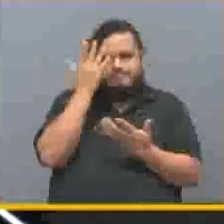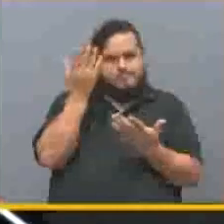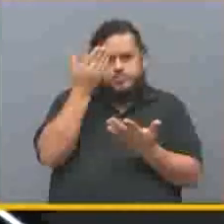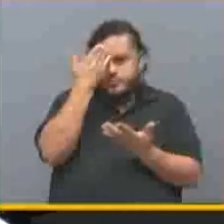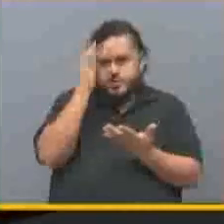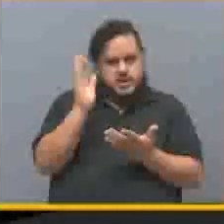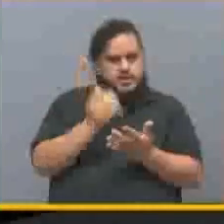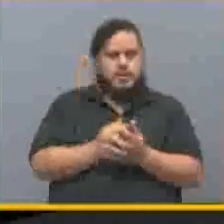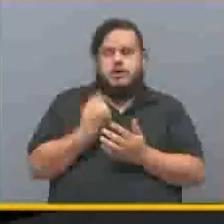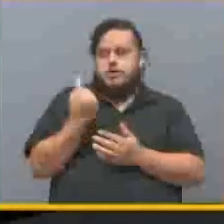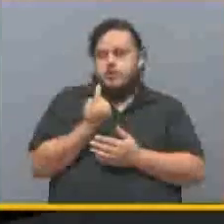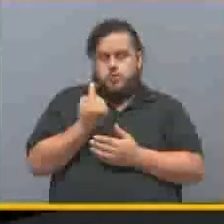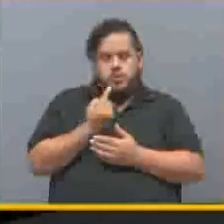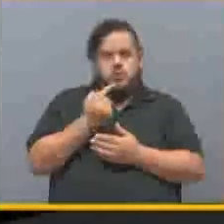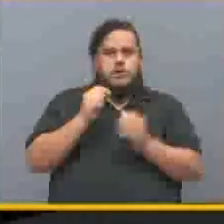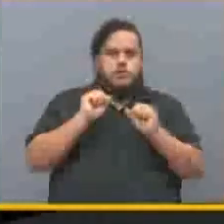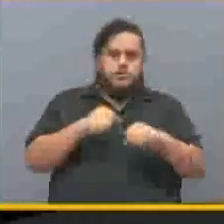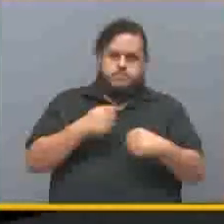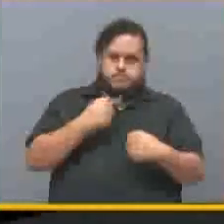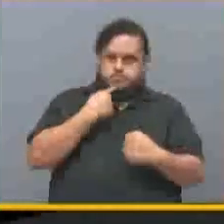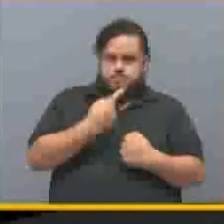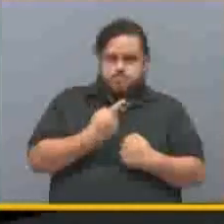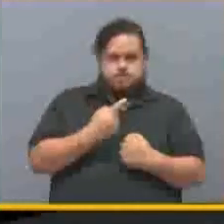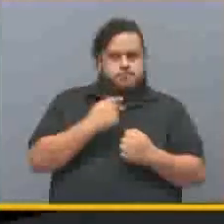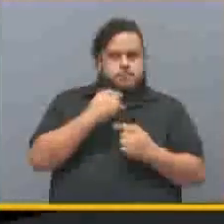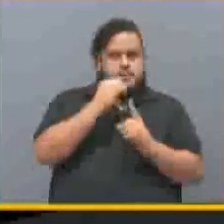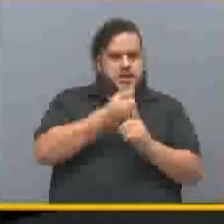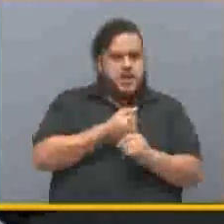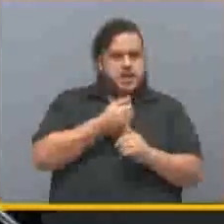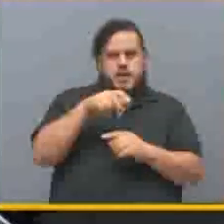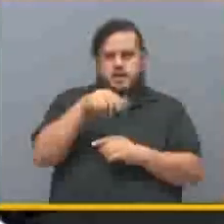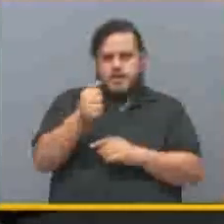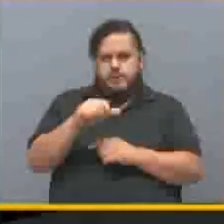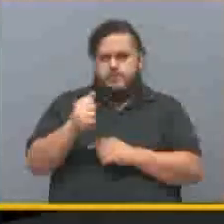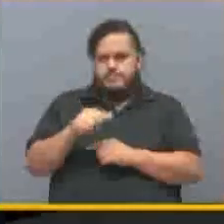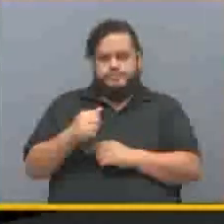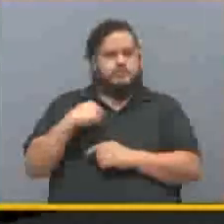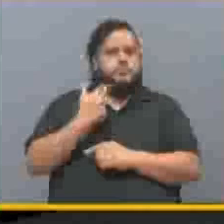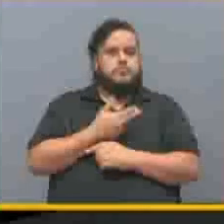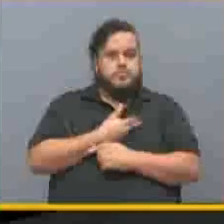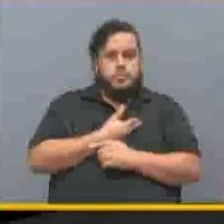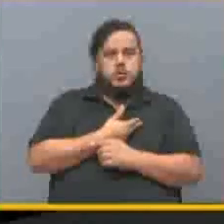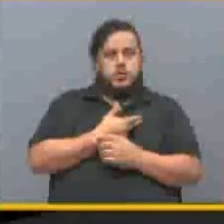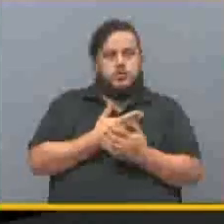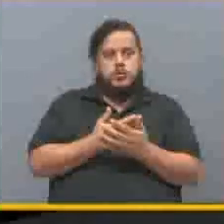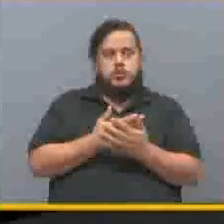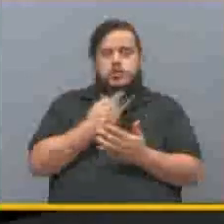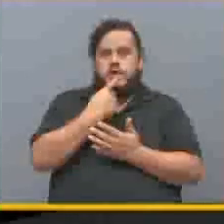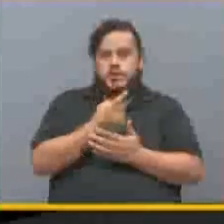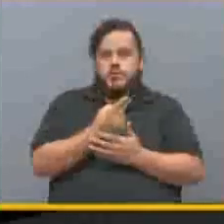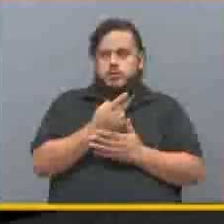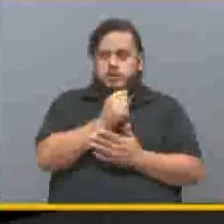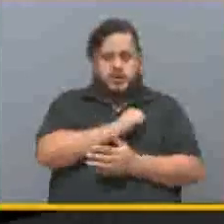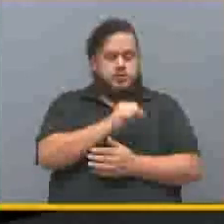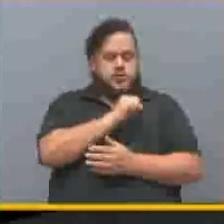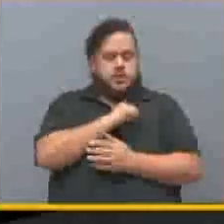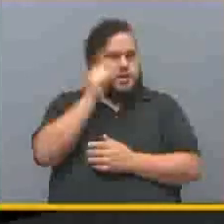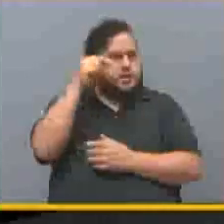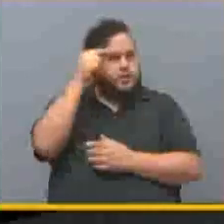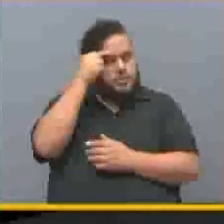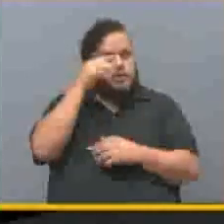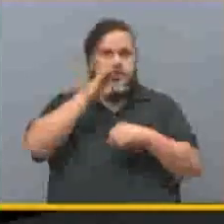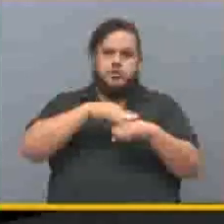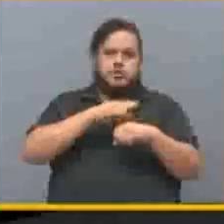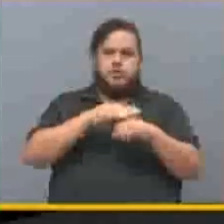puedo decir es que cada mes nosotros instamos a las autoridades de gobierno a que nos permita